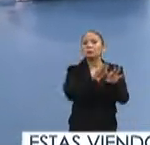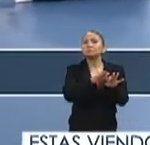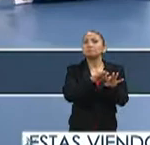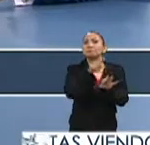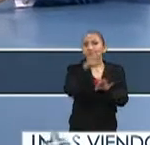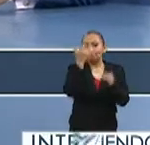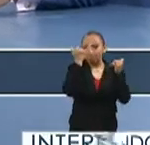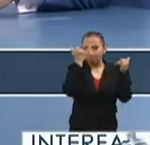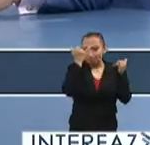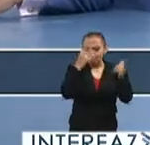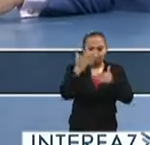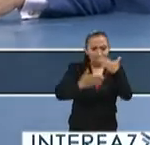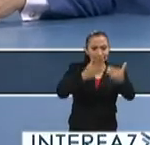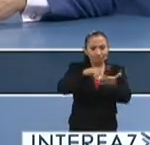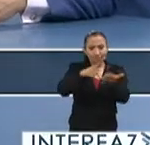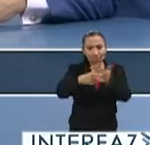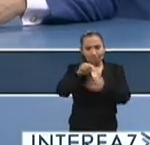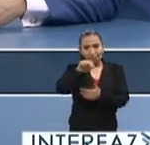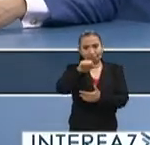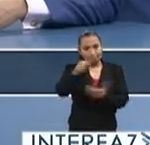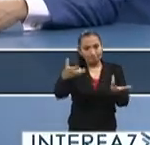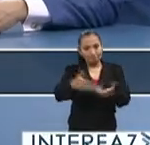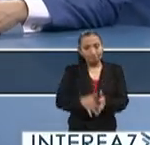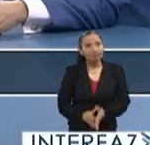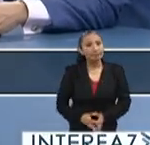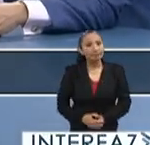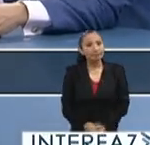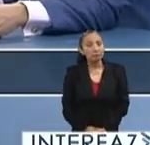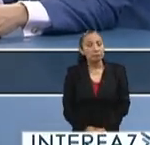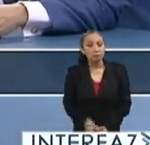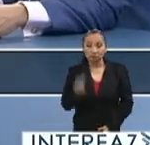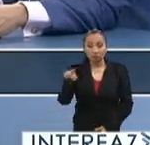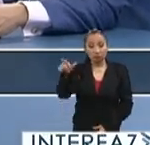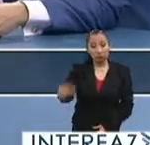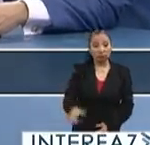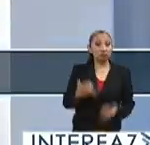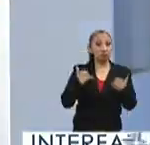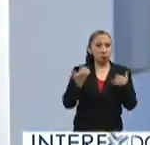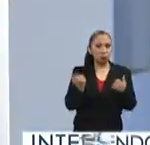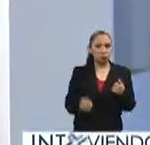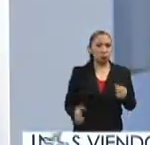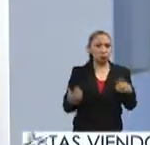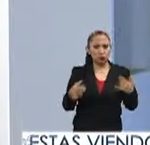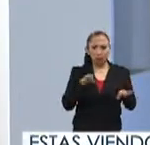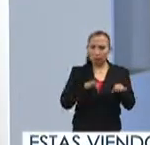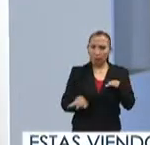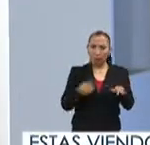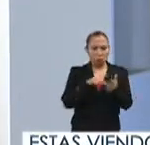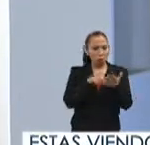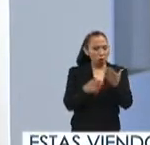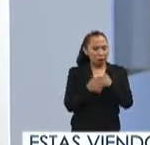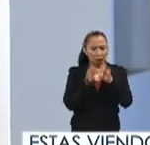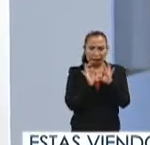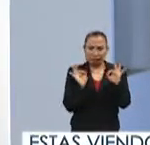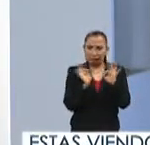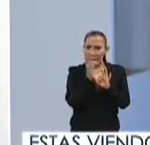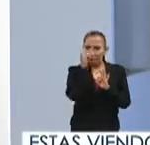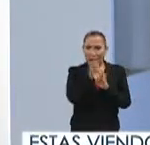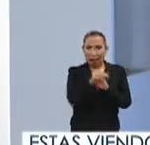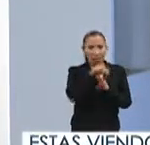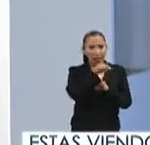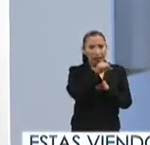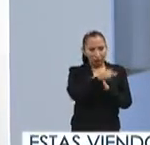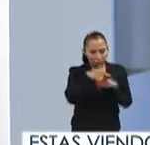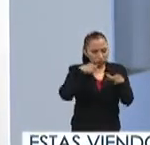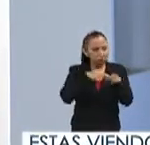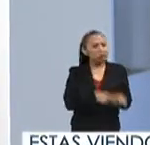la creación y de los avances que la NASA pues siempre están en la vanguardia. Así es, un joven muy talentoso que ha trabajado en proyectos fundamentales para la NASA y